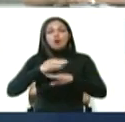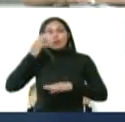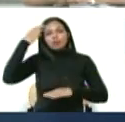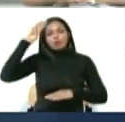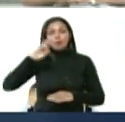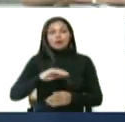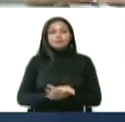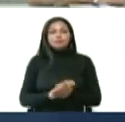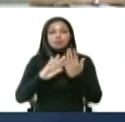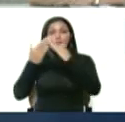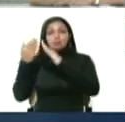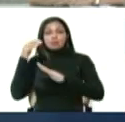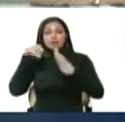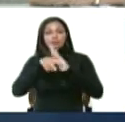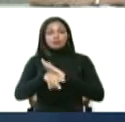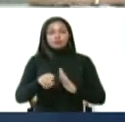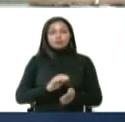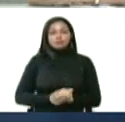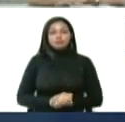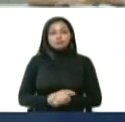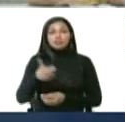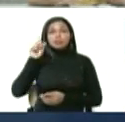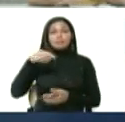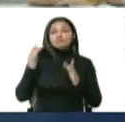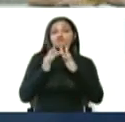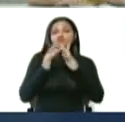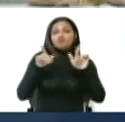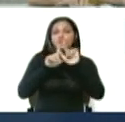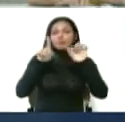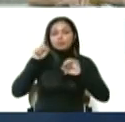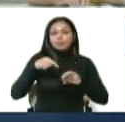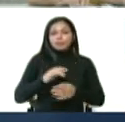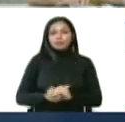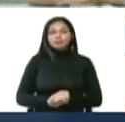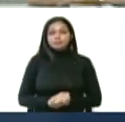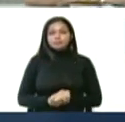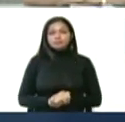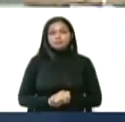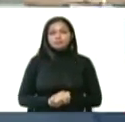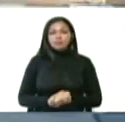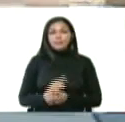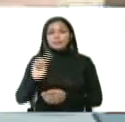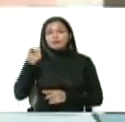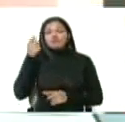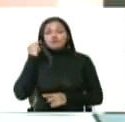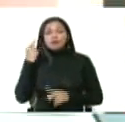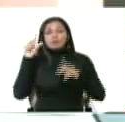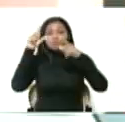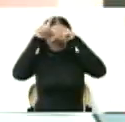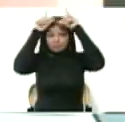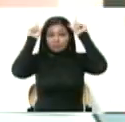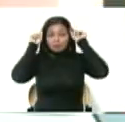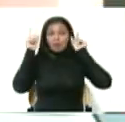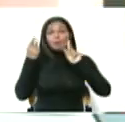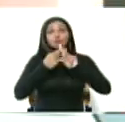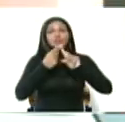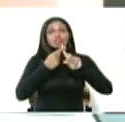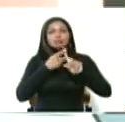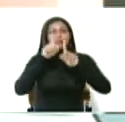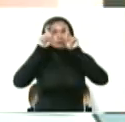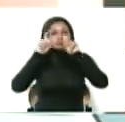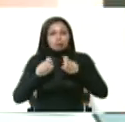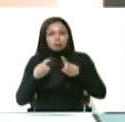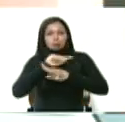Adentro. También fue contacto con la primera enfermera que dio positivo, se le hicieron sus